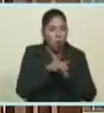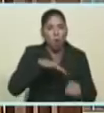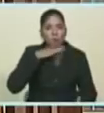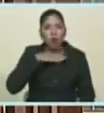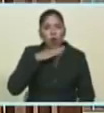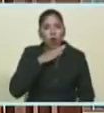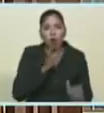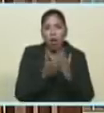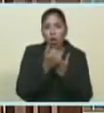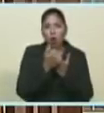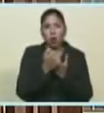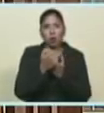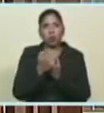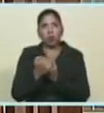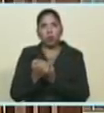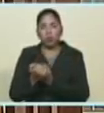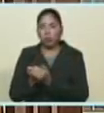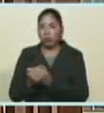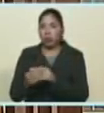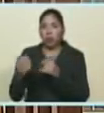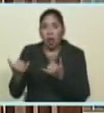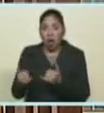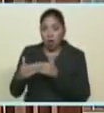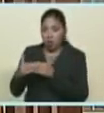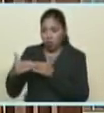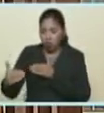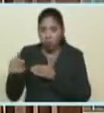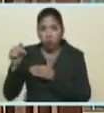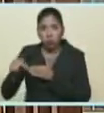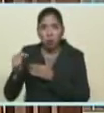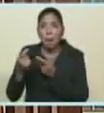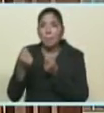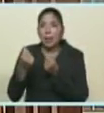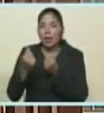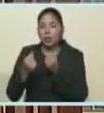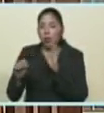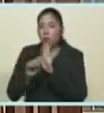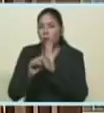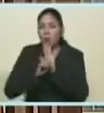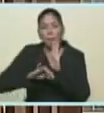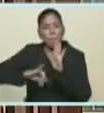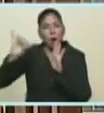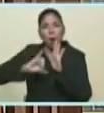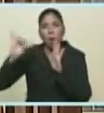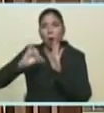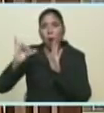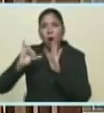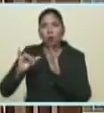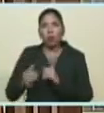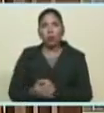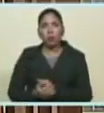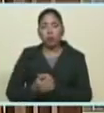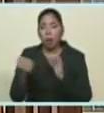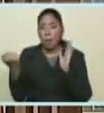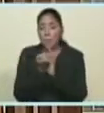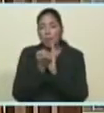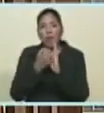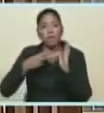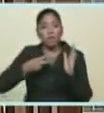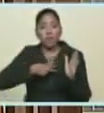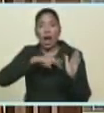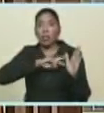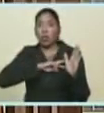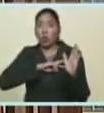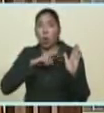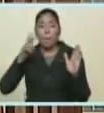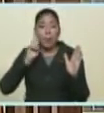fase de venganza de esta etapa es enloquecer los precios a través de un marcador falso internacional.